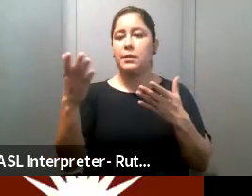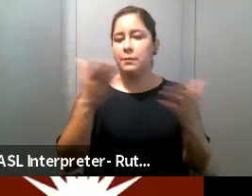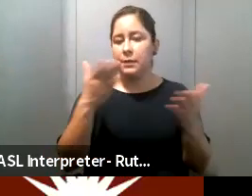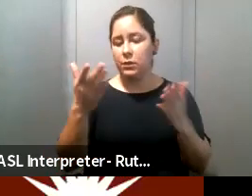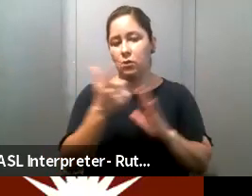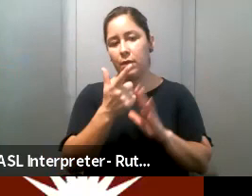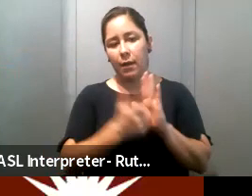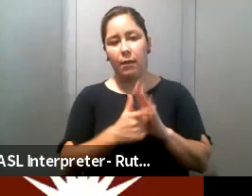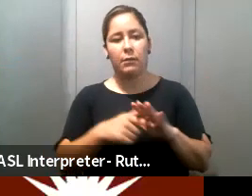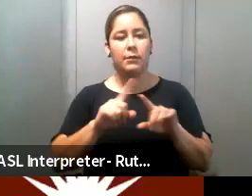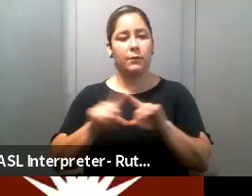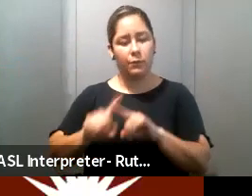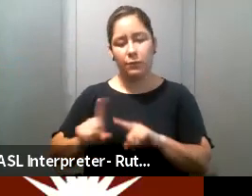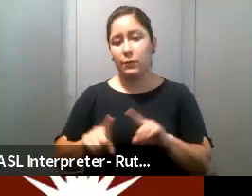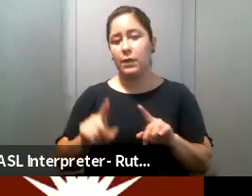compartir otra vez